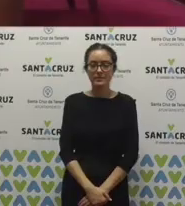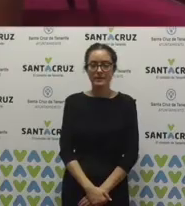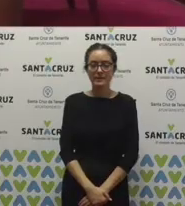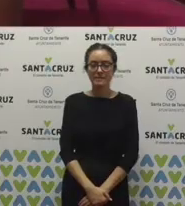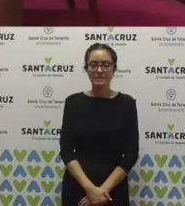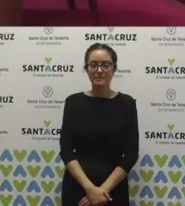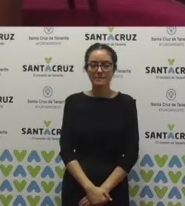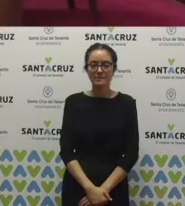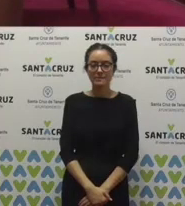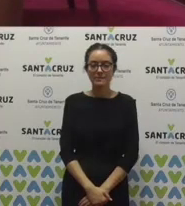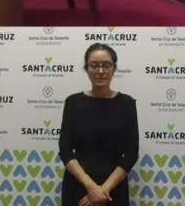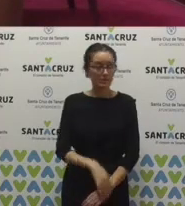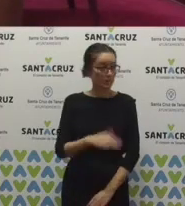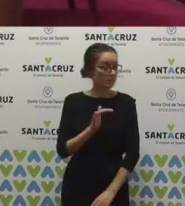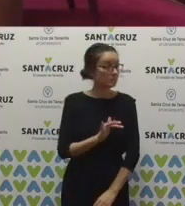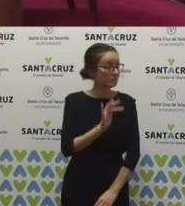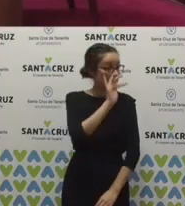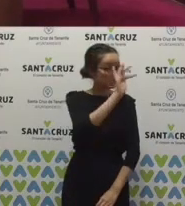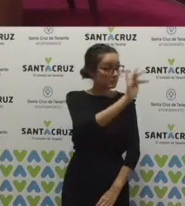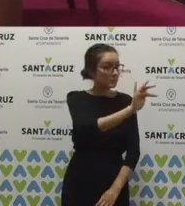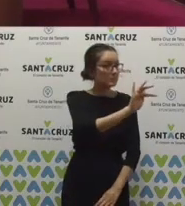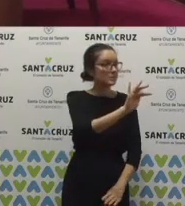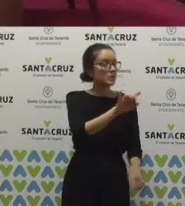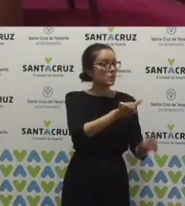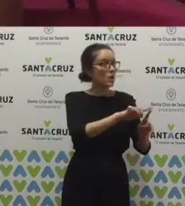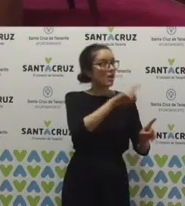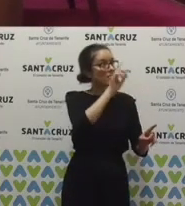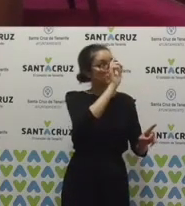si no es que la palabra conseguida pero no refresque